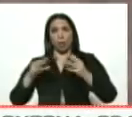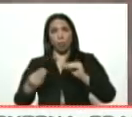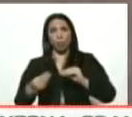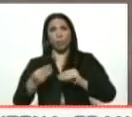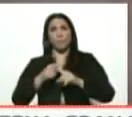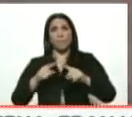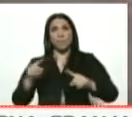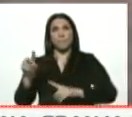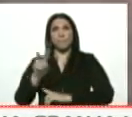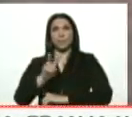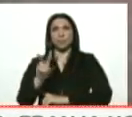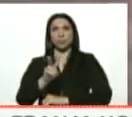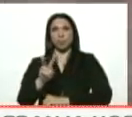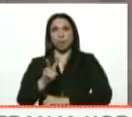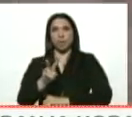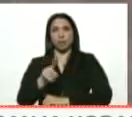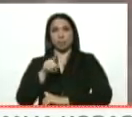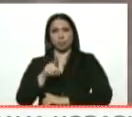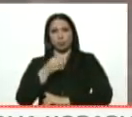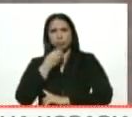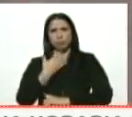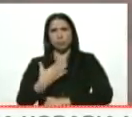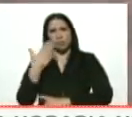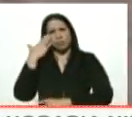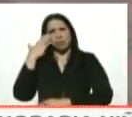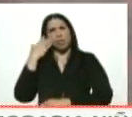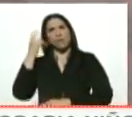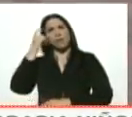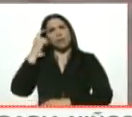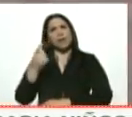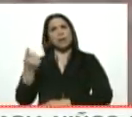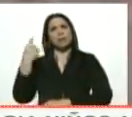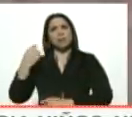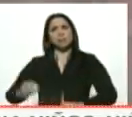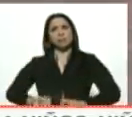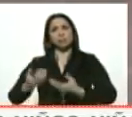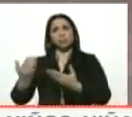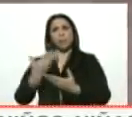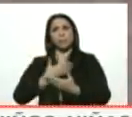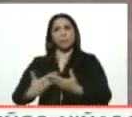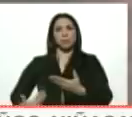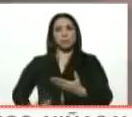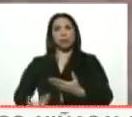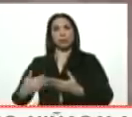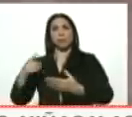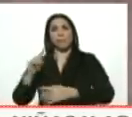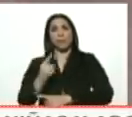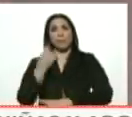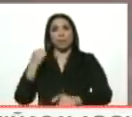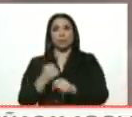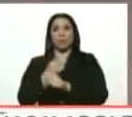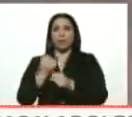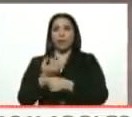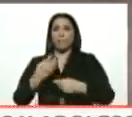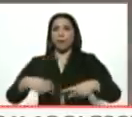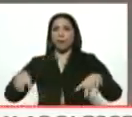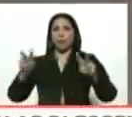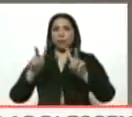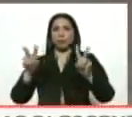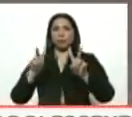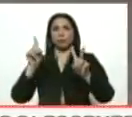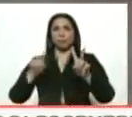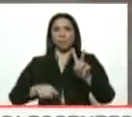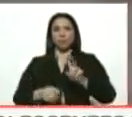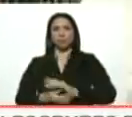Venezuela. Y como tú bien sabes, el día de ayer se entregó al presidente un primer trabajo, valoraciones,